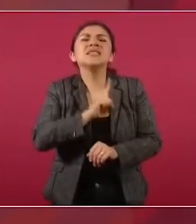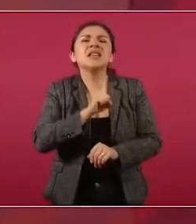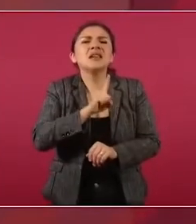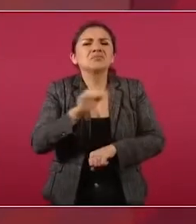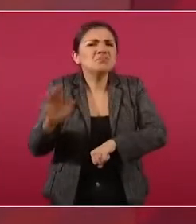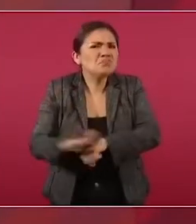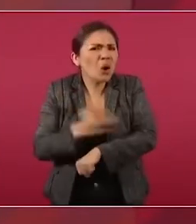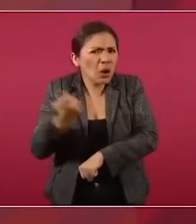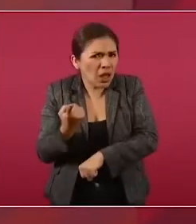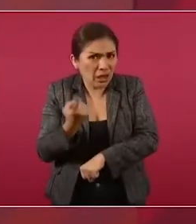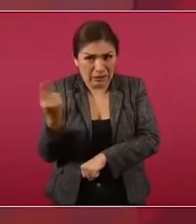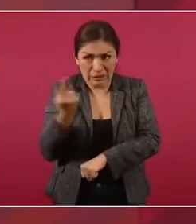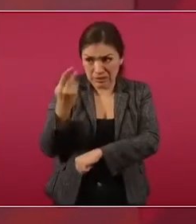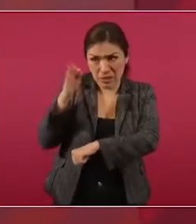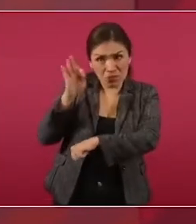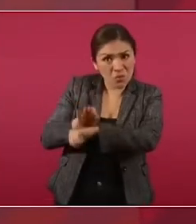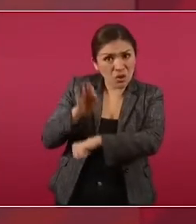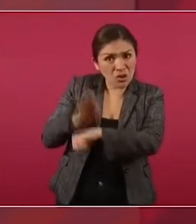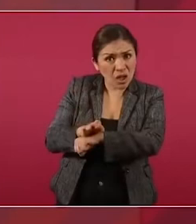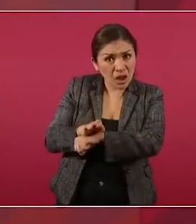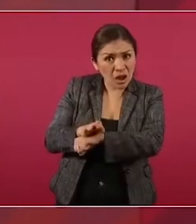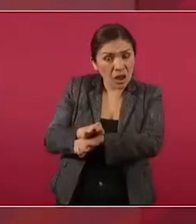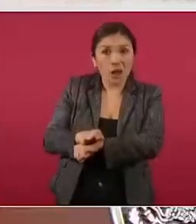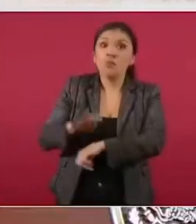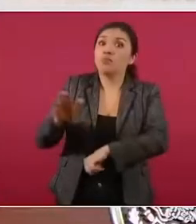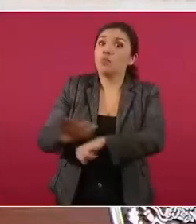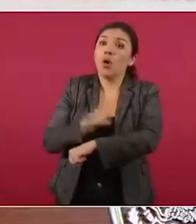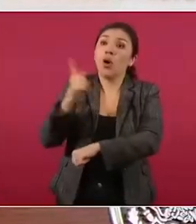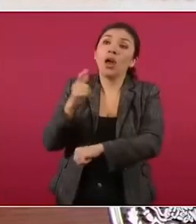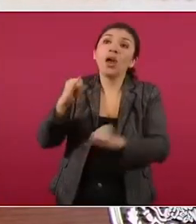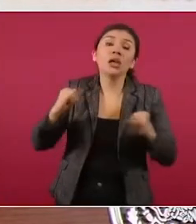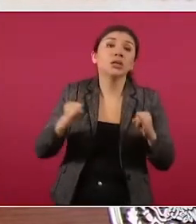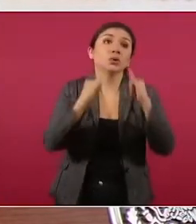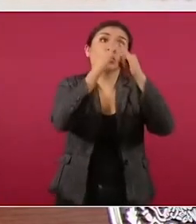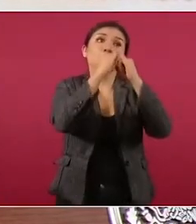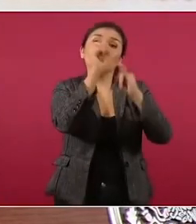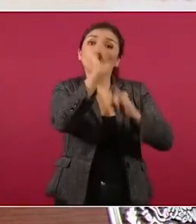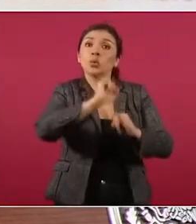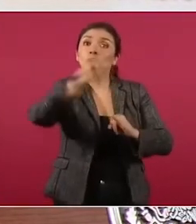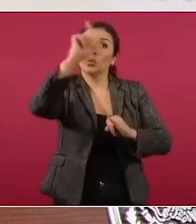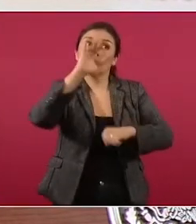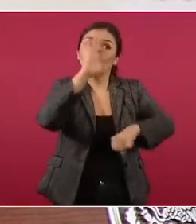supuestamente para proteger el prestigio de las instituciones?